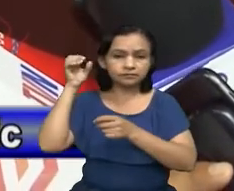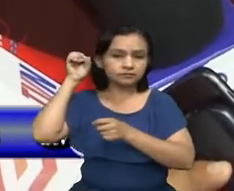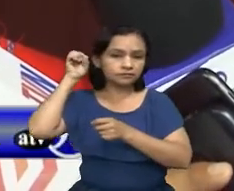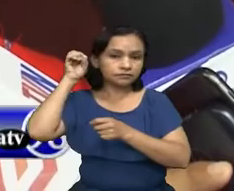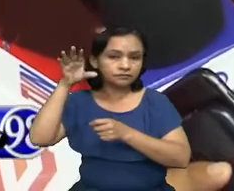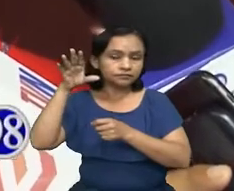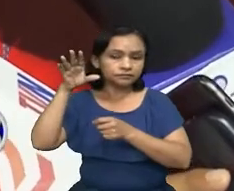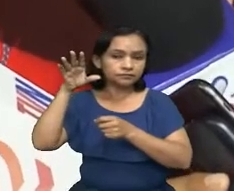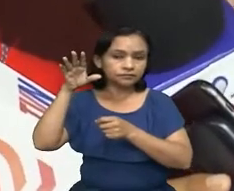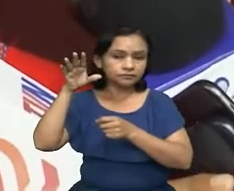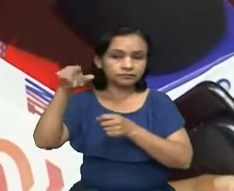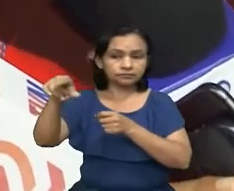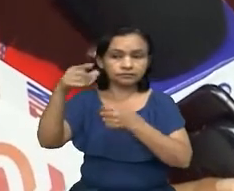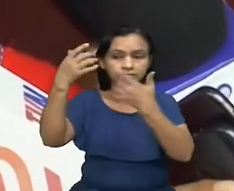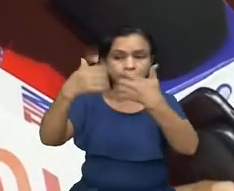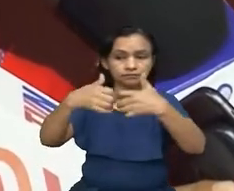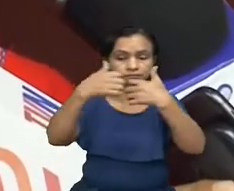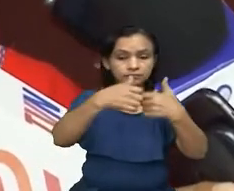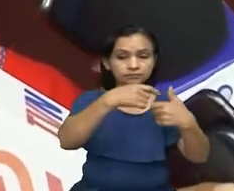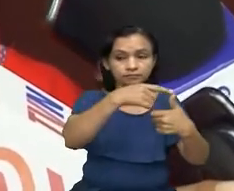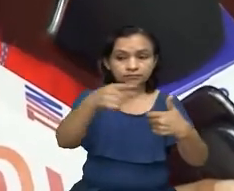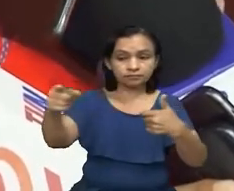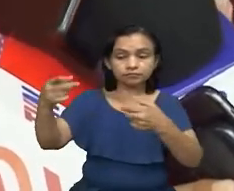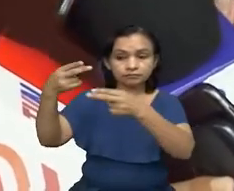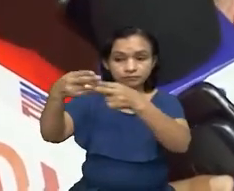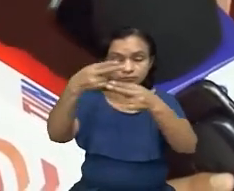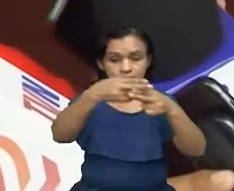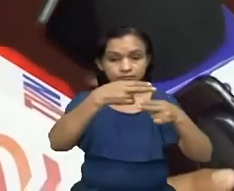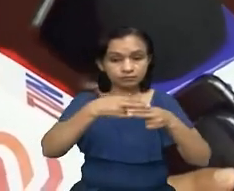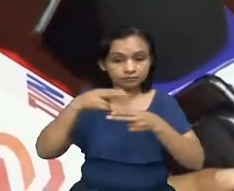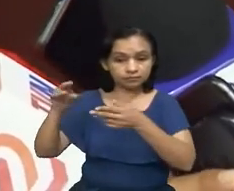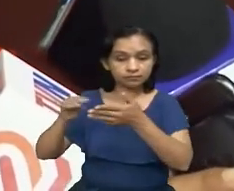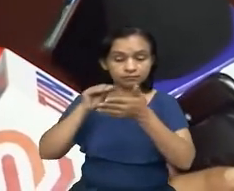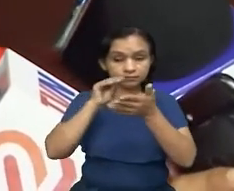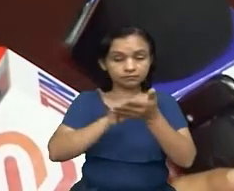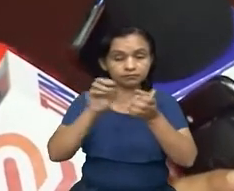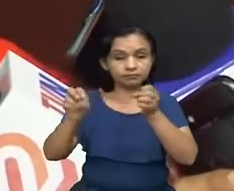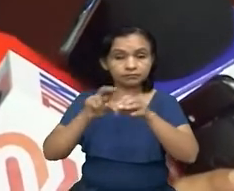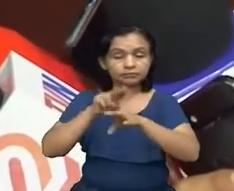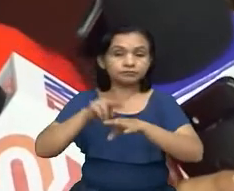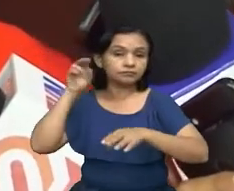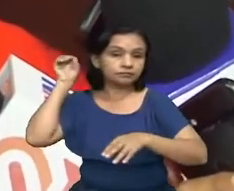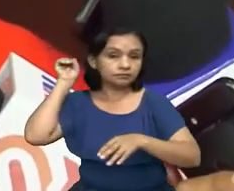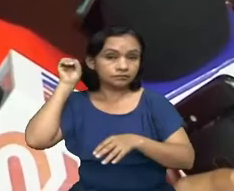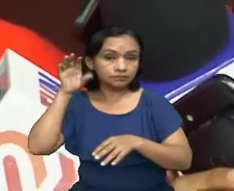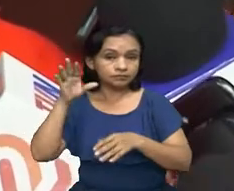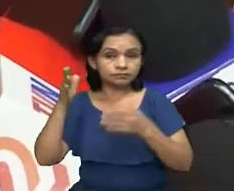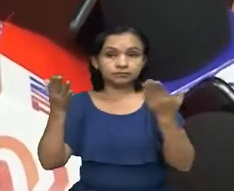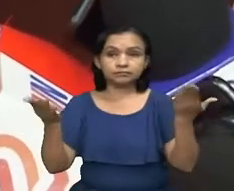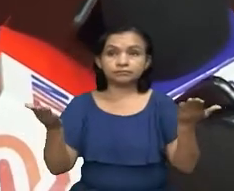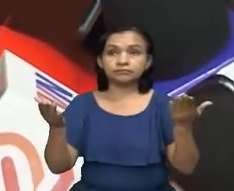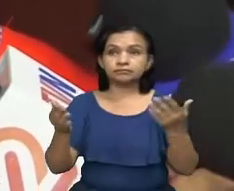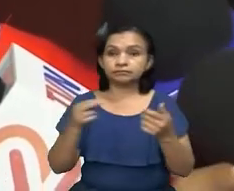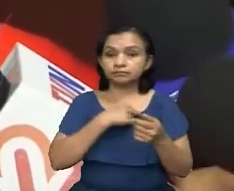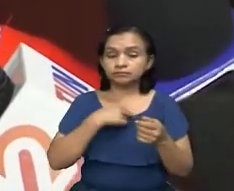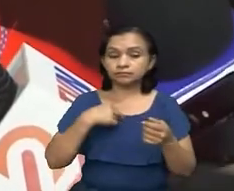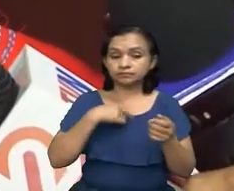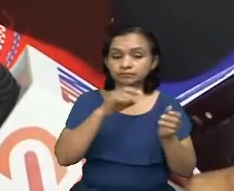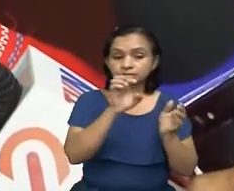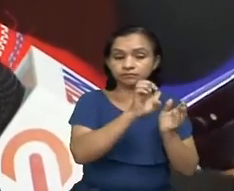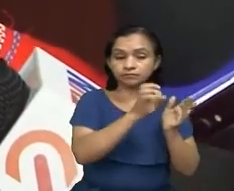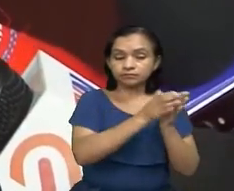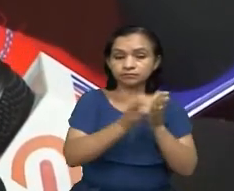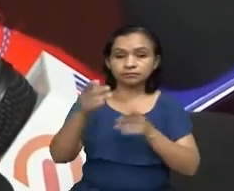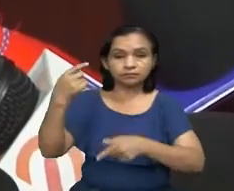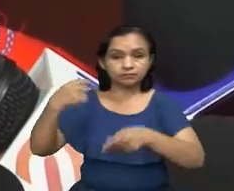datos oficiales de las empresas que están registradas en el Registro Nacional de Turismo. En lo que va de enero a